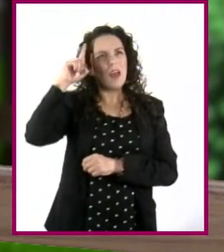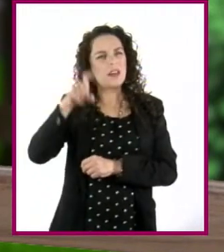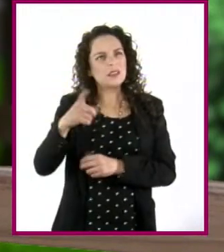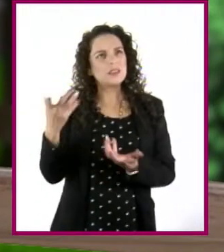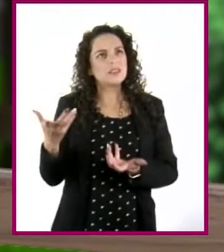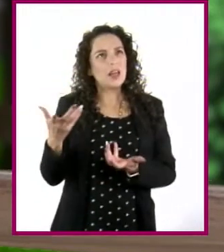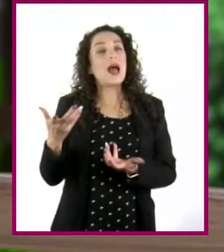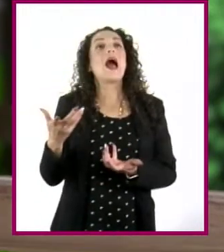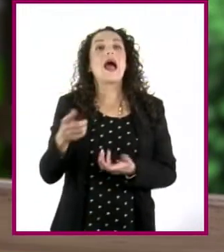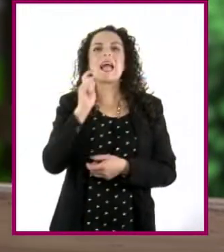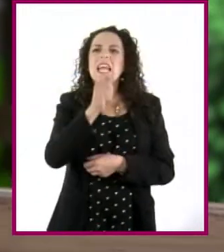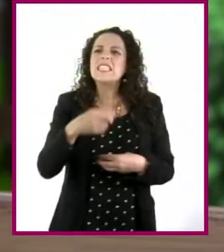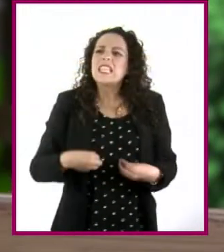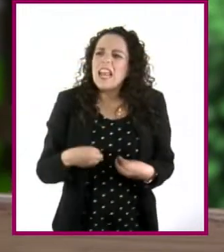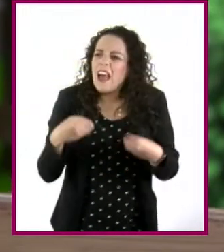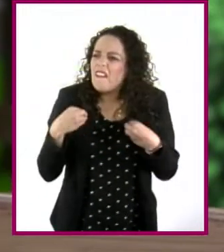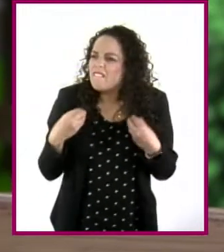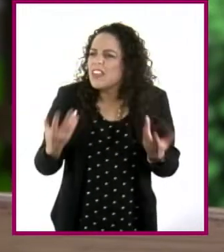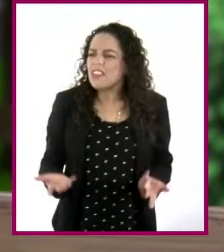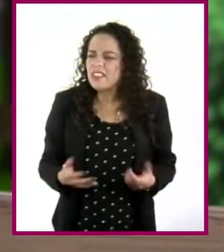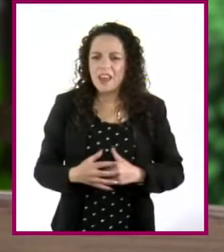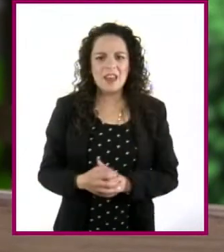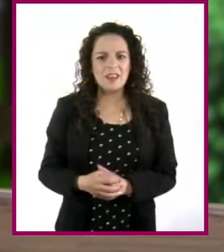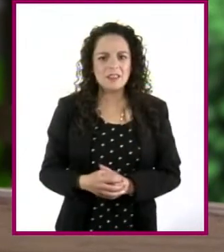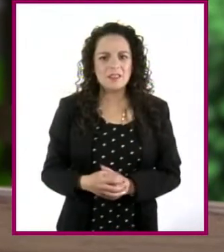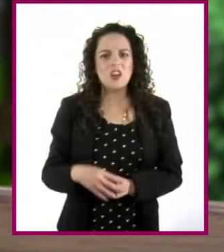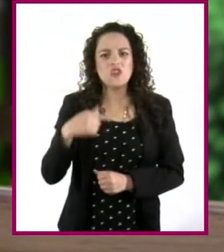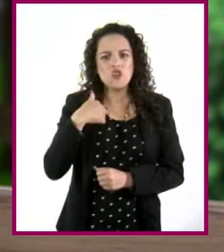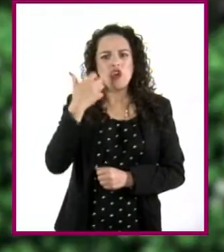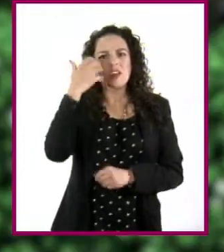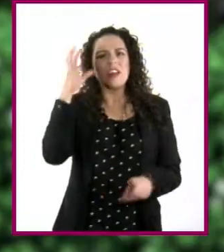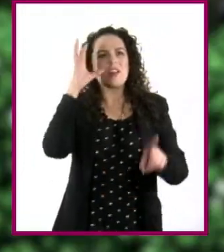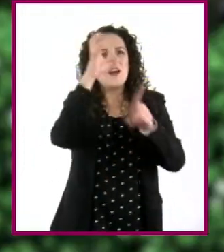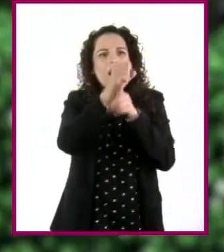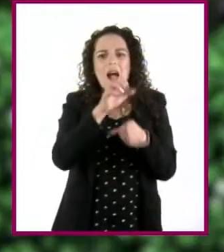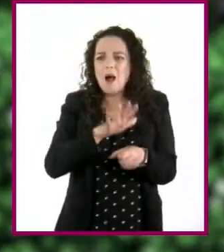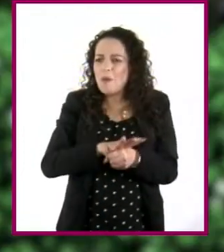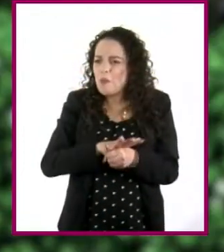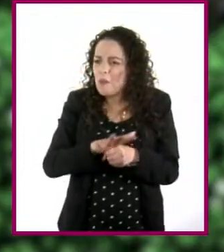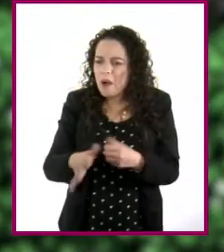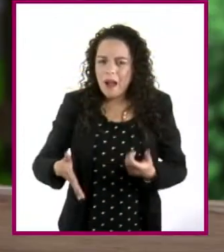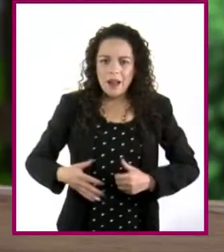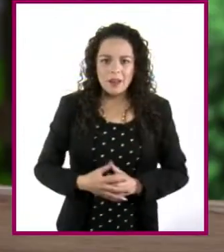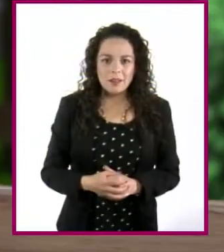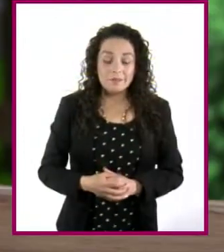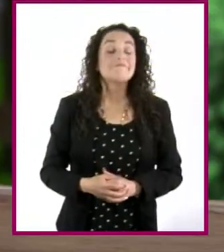vida? ¿Qué objetivo es el que me importa perseguir? Sí.